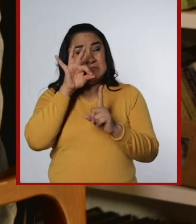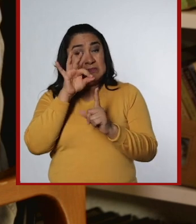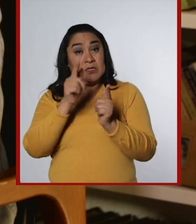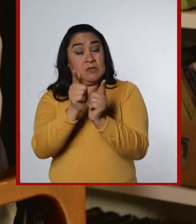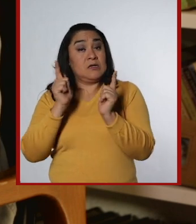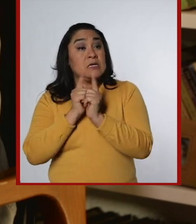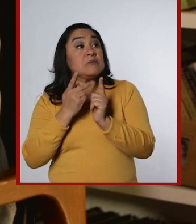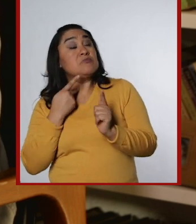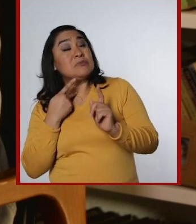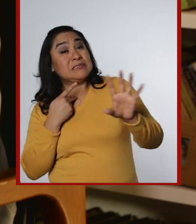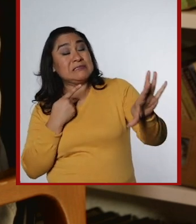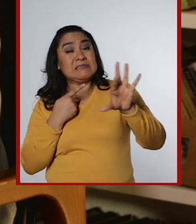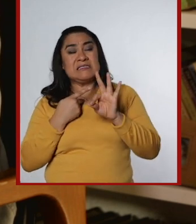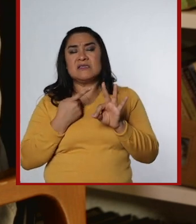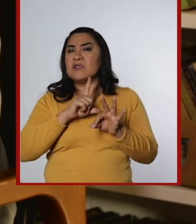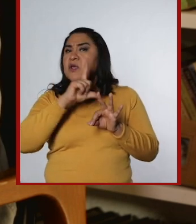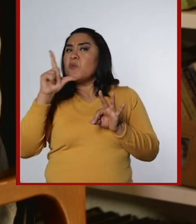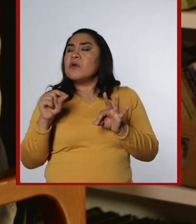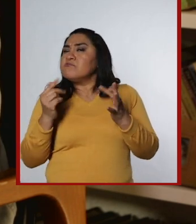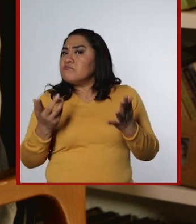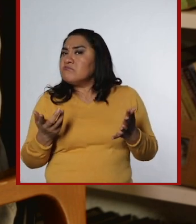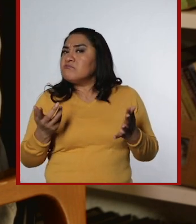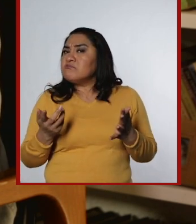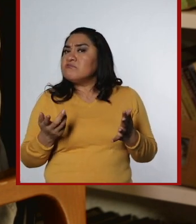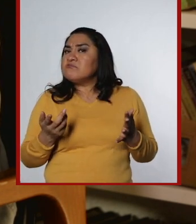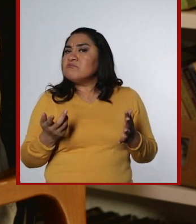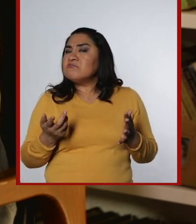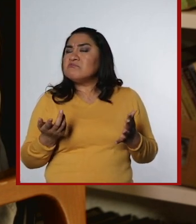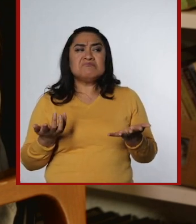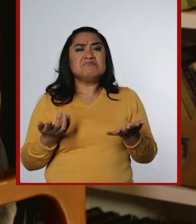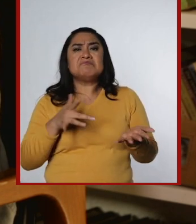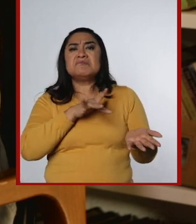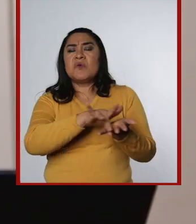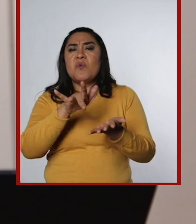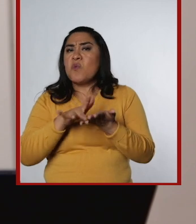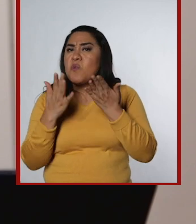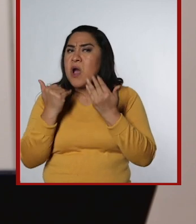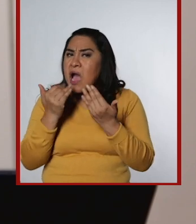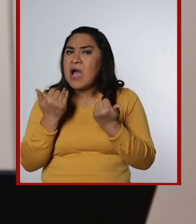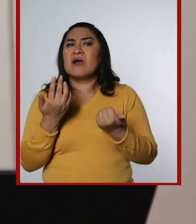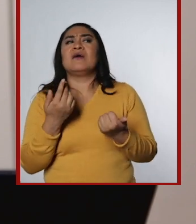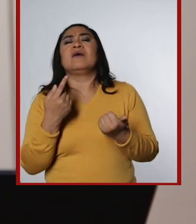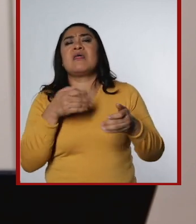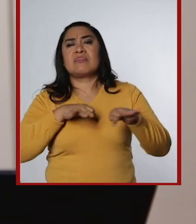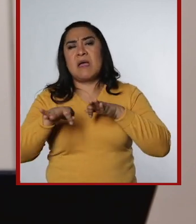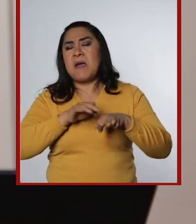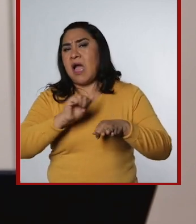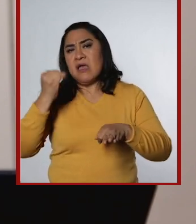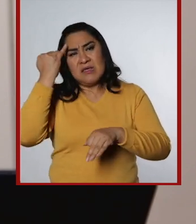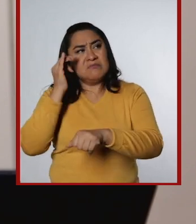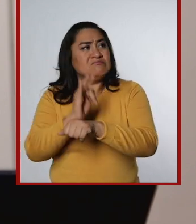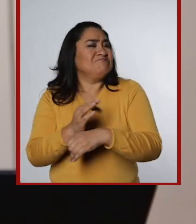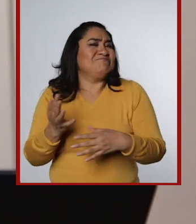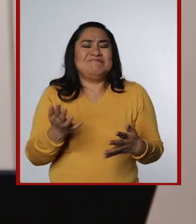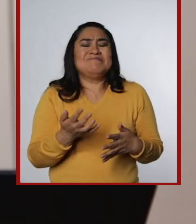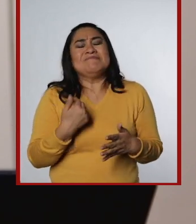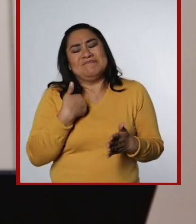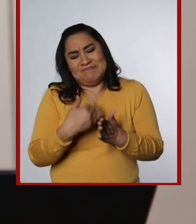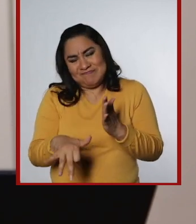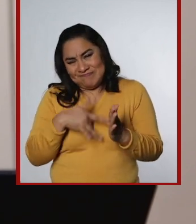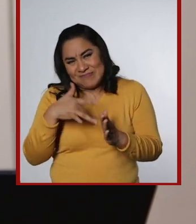se reivindican con una agenda colectiva, agenda indígena. Me parece que esa es una ruta. La segunda me parece que sigue